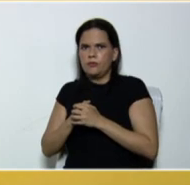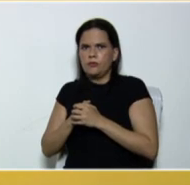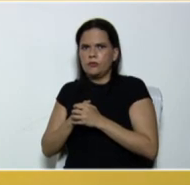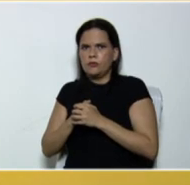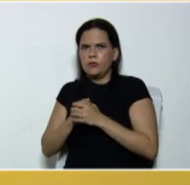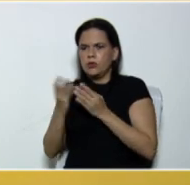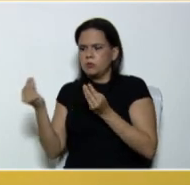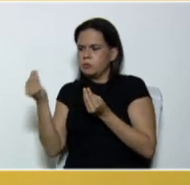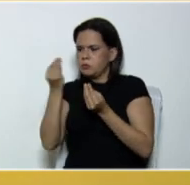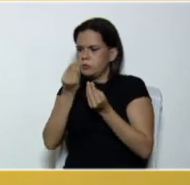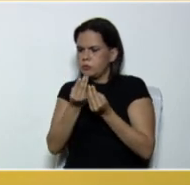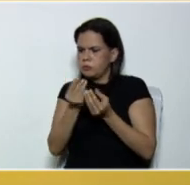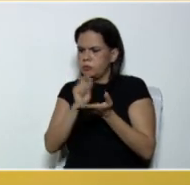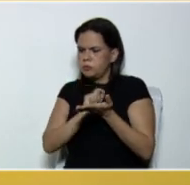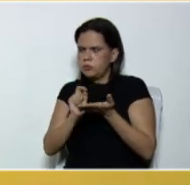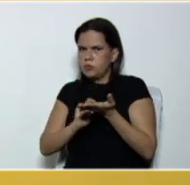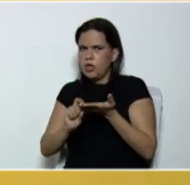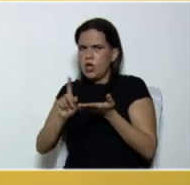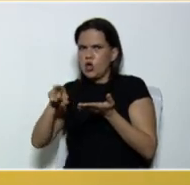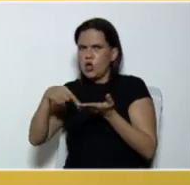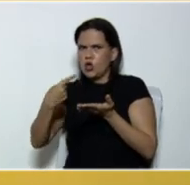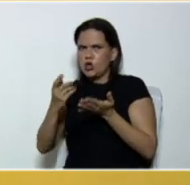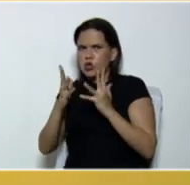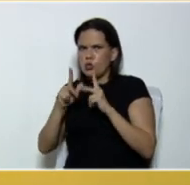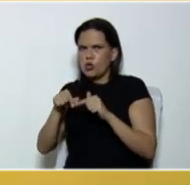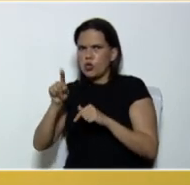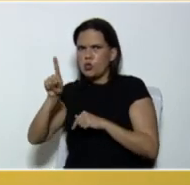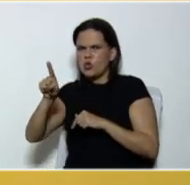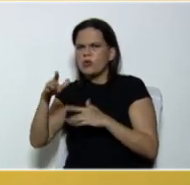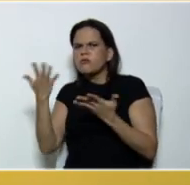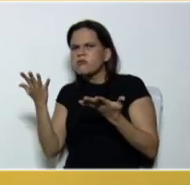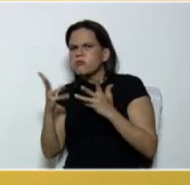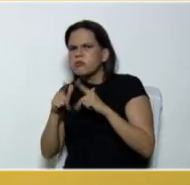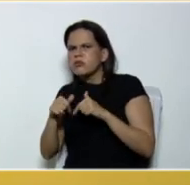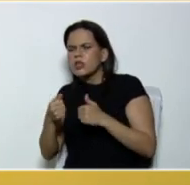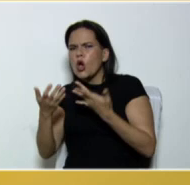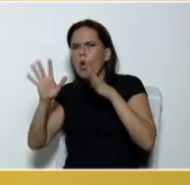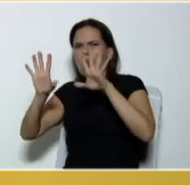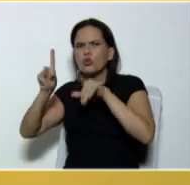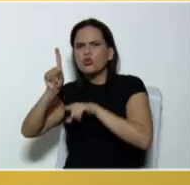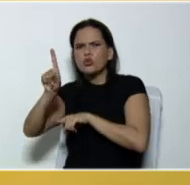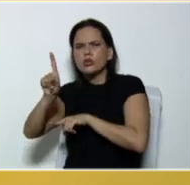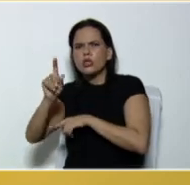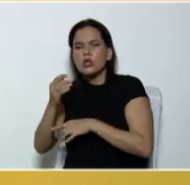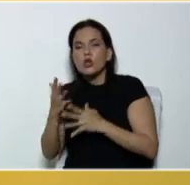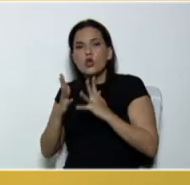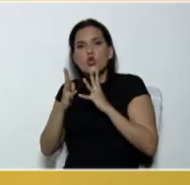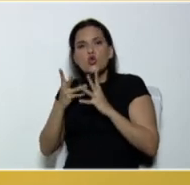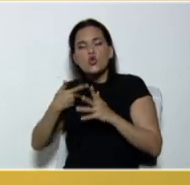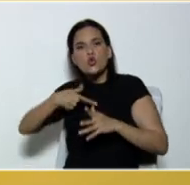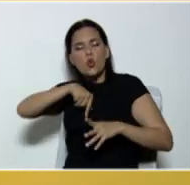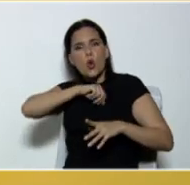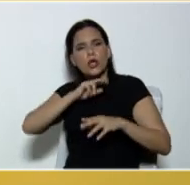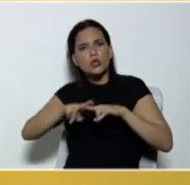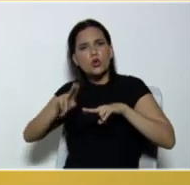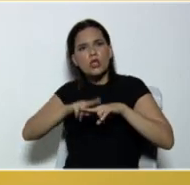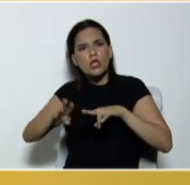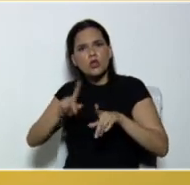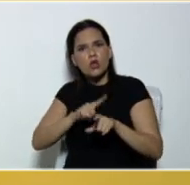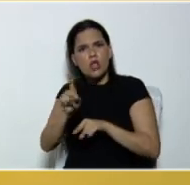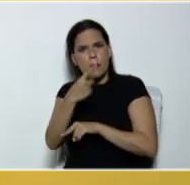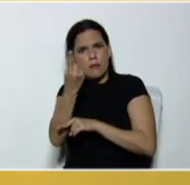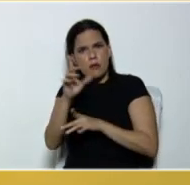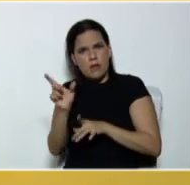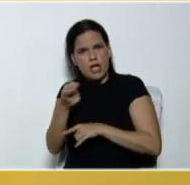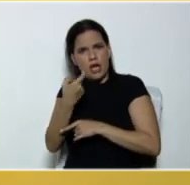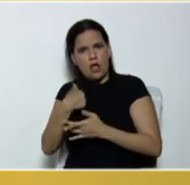al lado el otro número 1. ¿Qué número se forma acá? 11. El número 11. Nuestros niños y niñas de primer